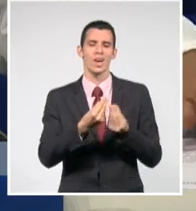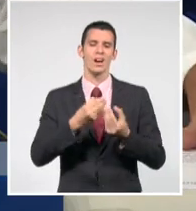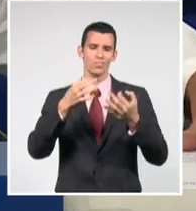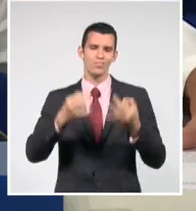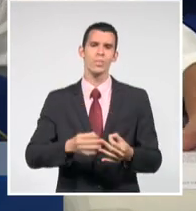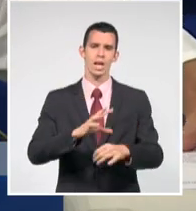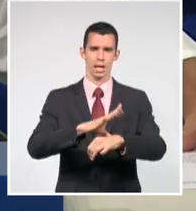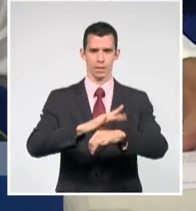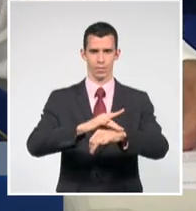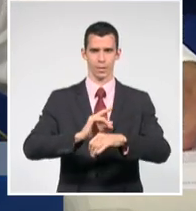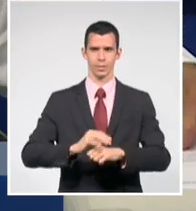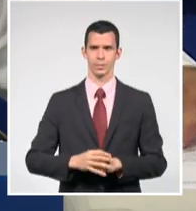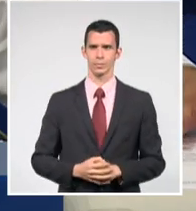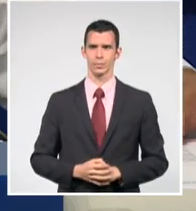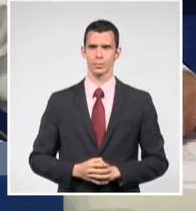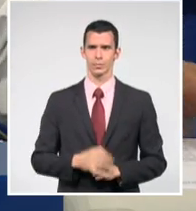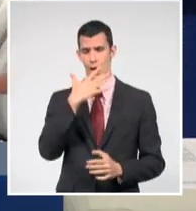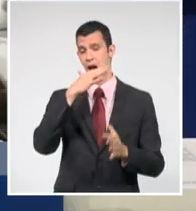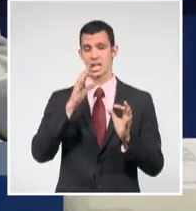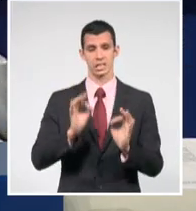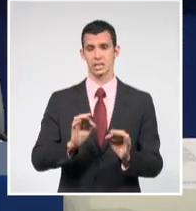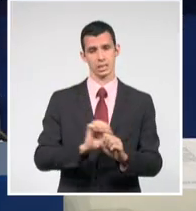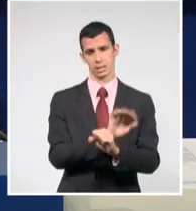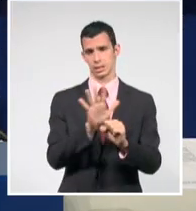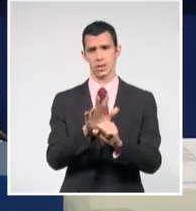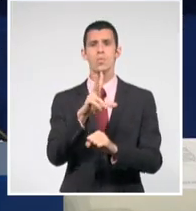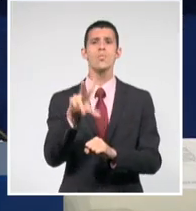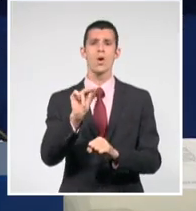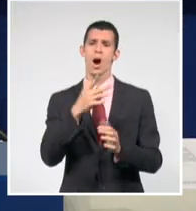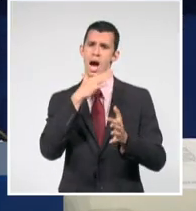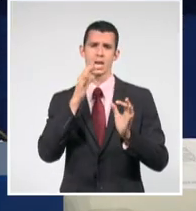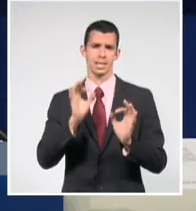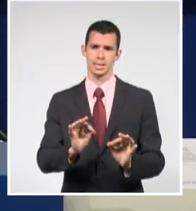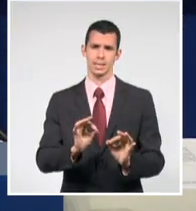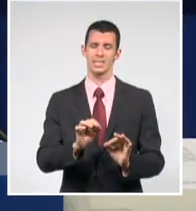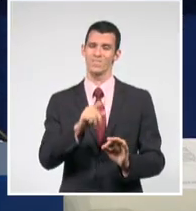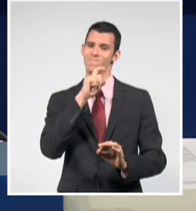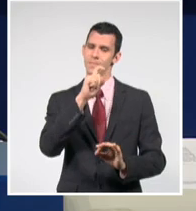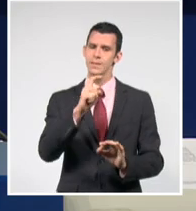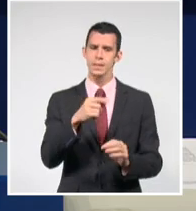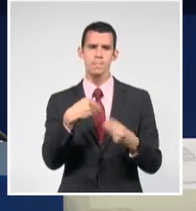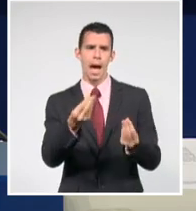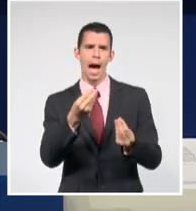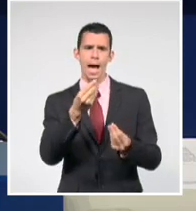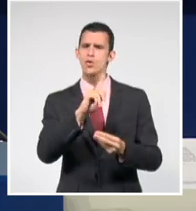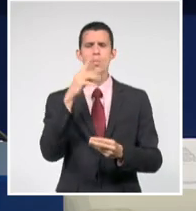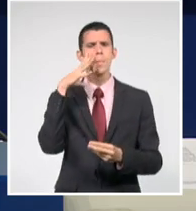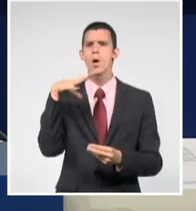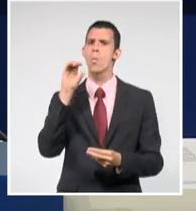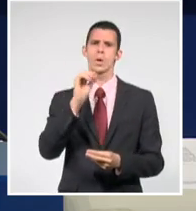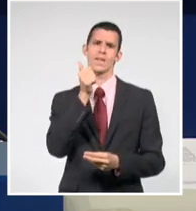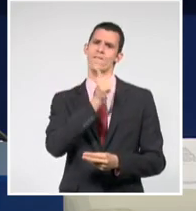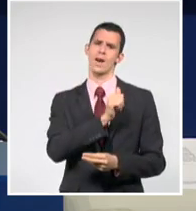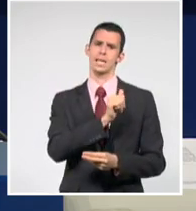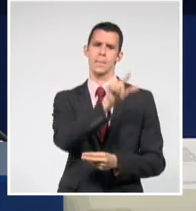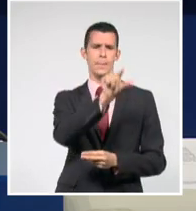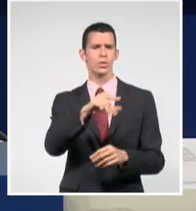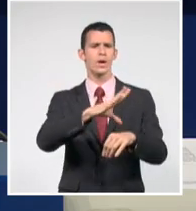de esta enfermedad y característica que hace muy difícil el control y requiere de